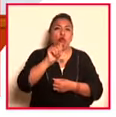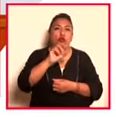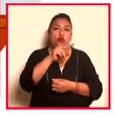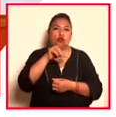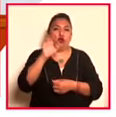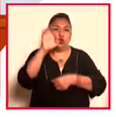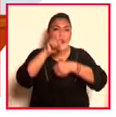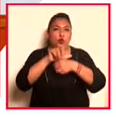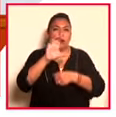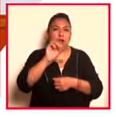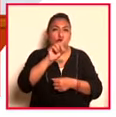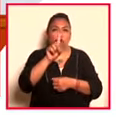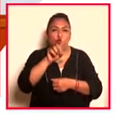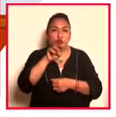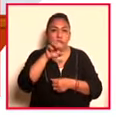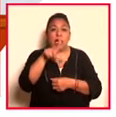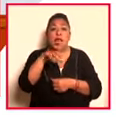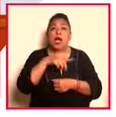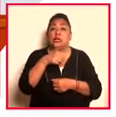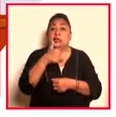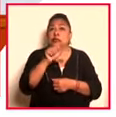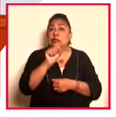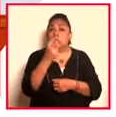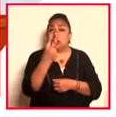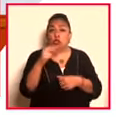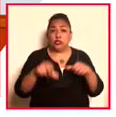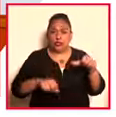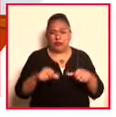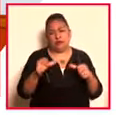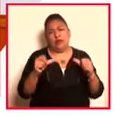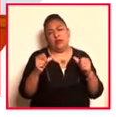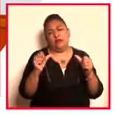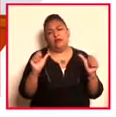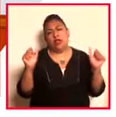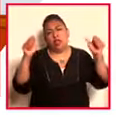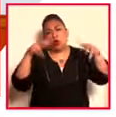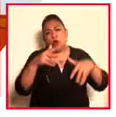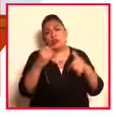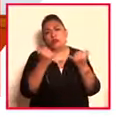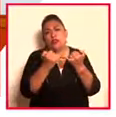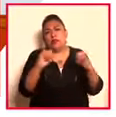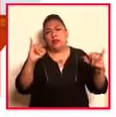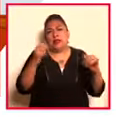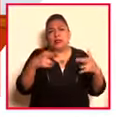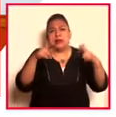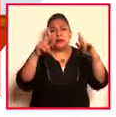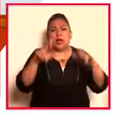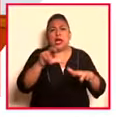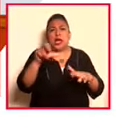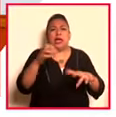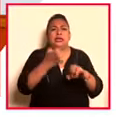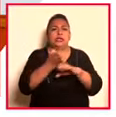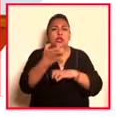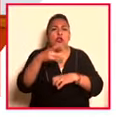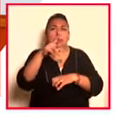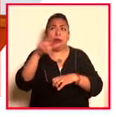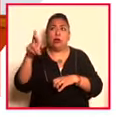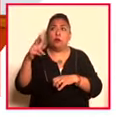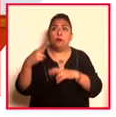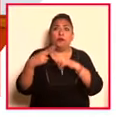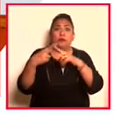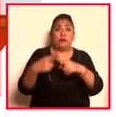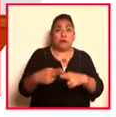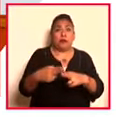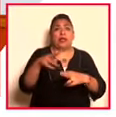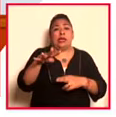Con 62 actividades, el encuentro independiente representativo del estado de Quintana Roo llegará a su 14ª edición organizado por la